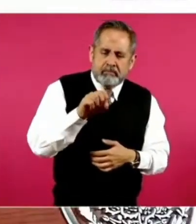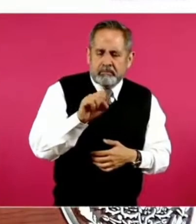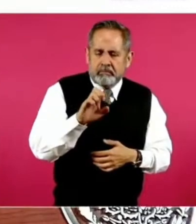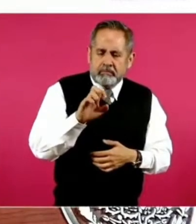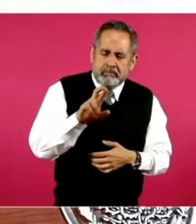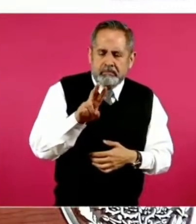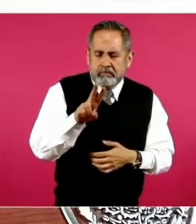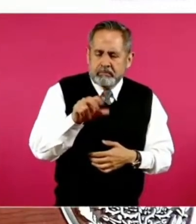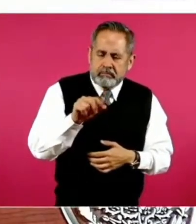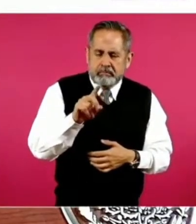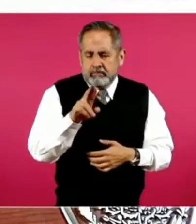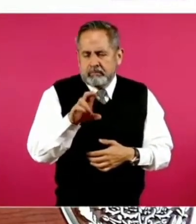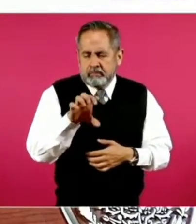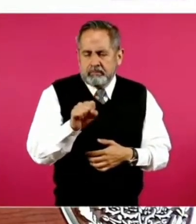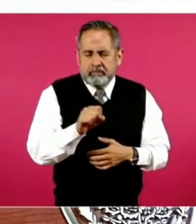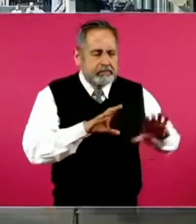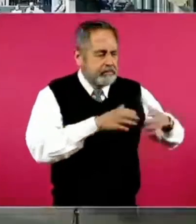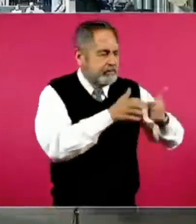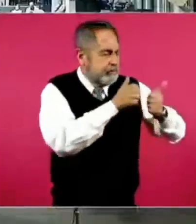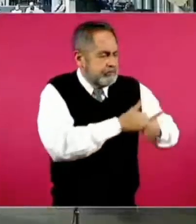conservadores.